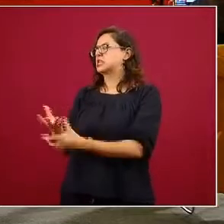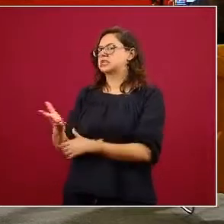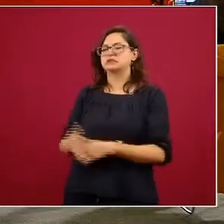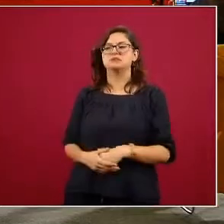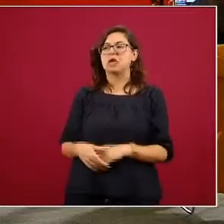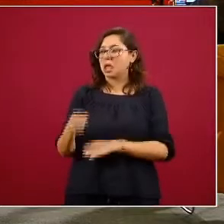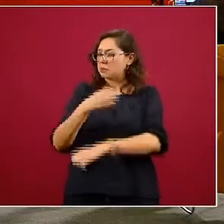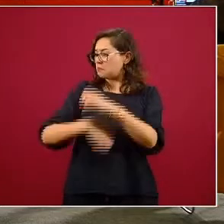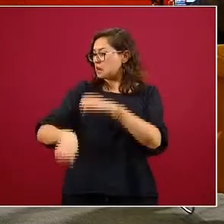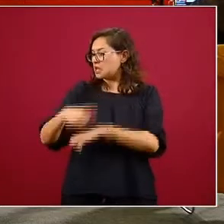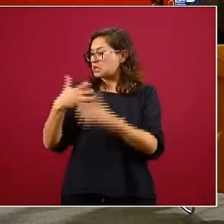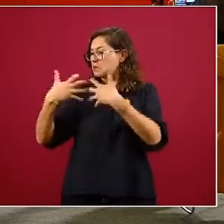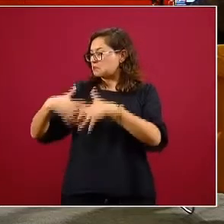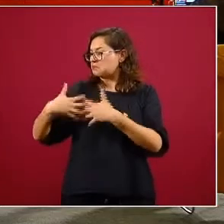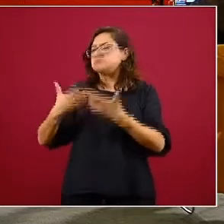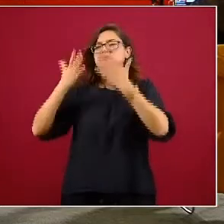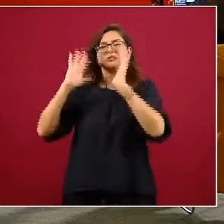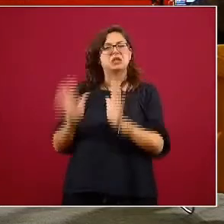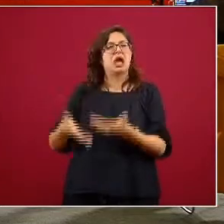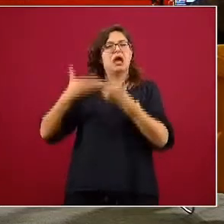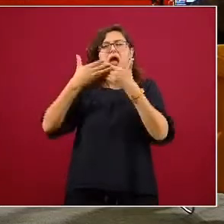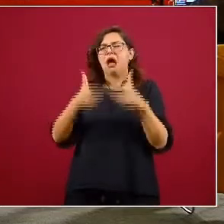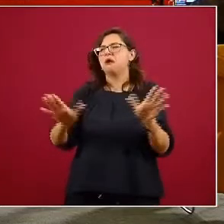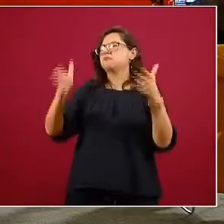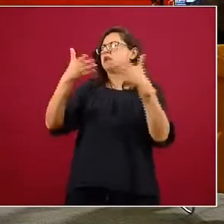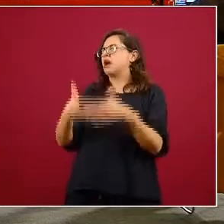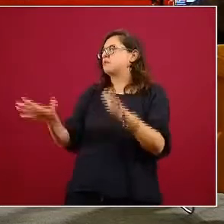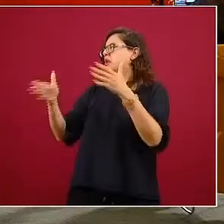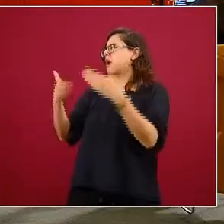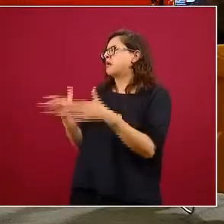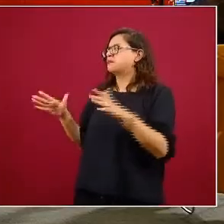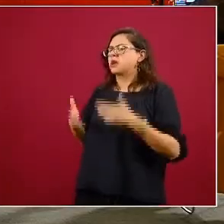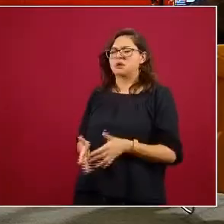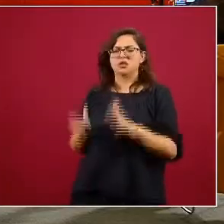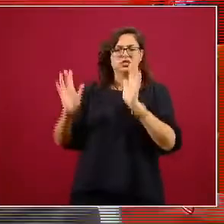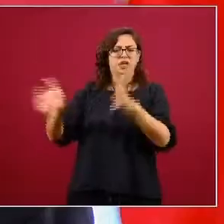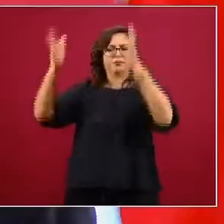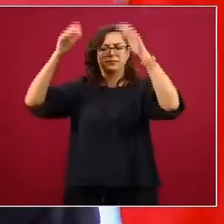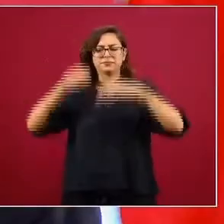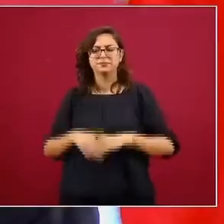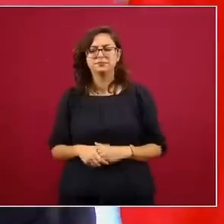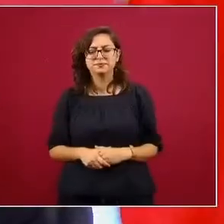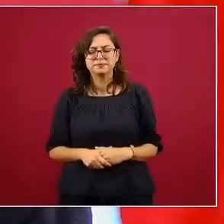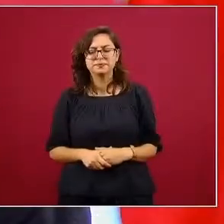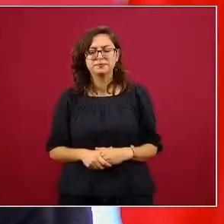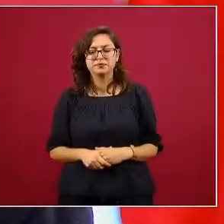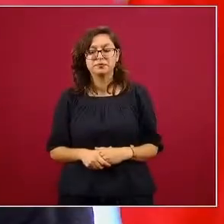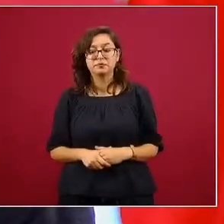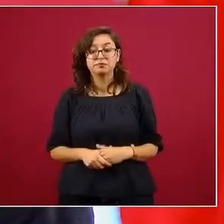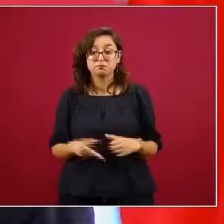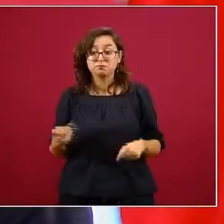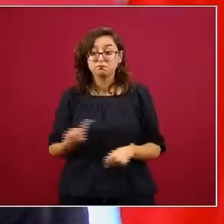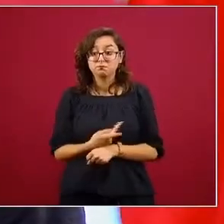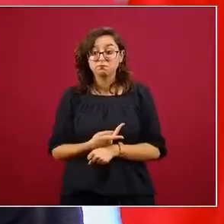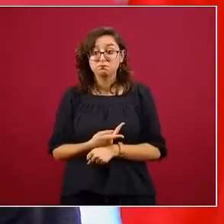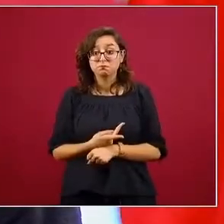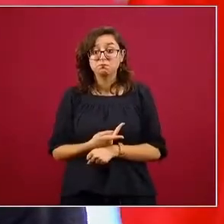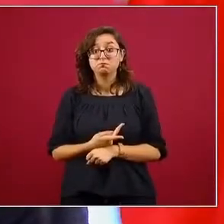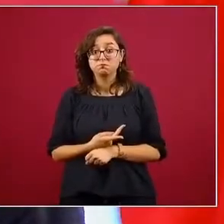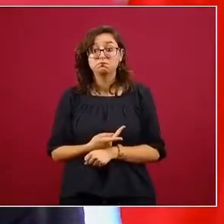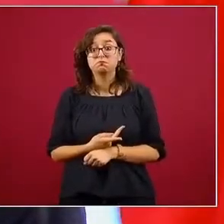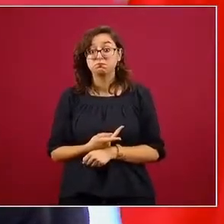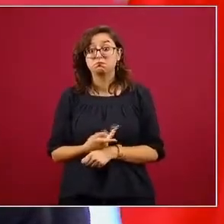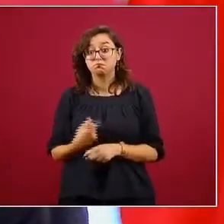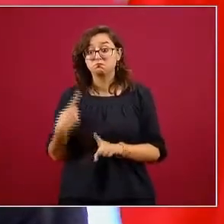una empresa manufacturera, ábrala, etcétera, etcétera. Vamos a lograr un efecto